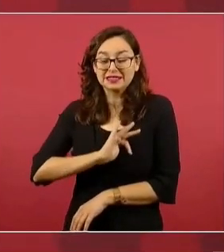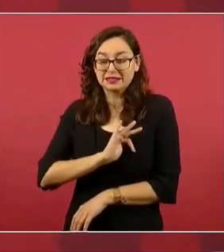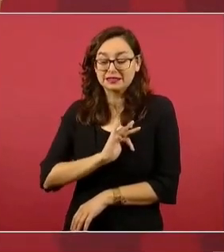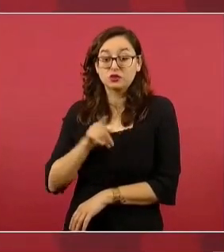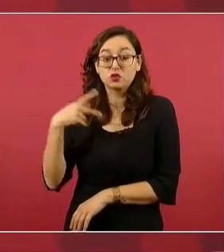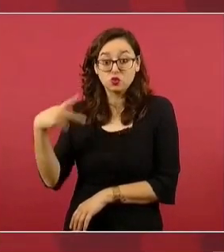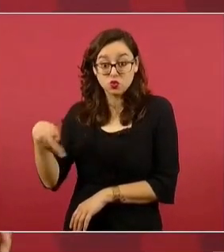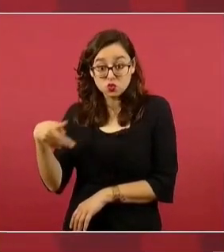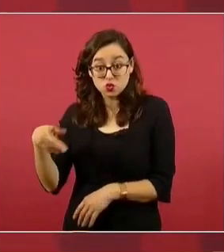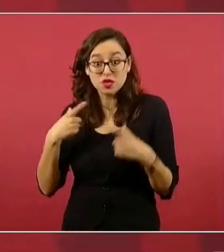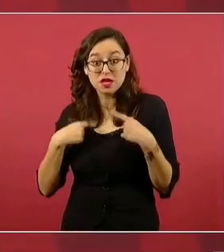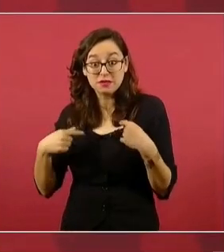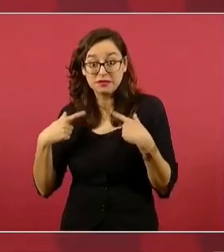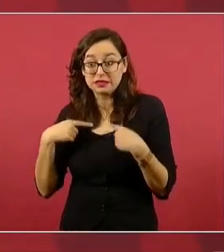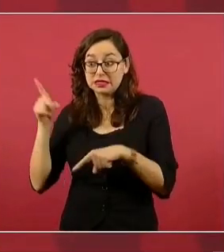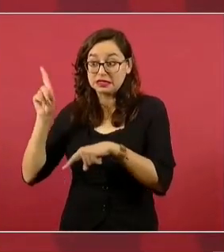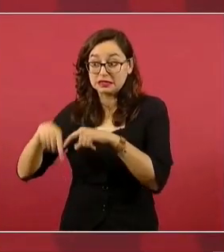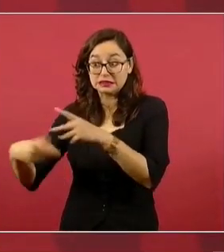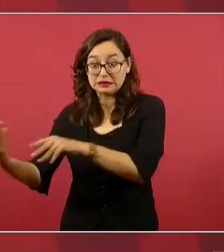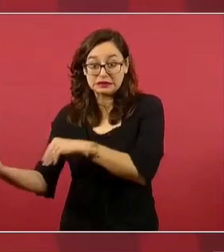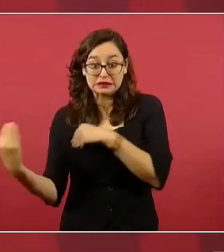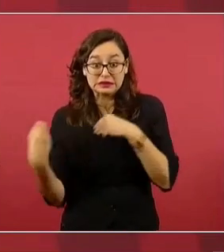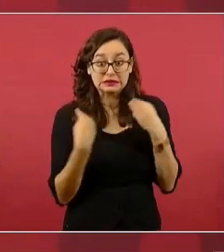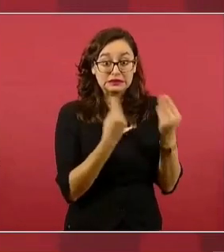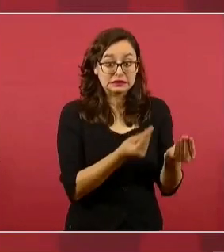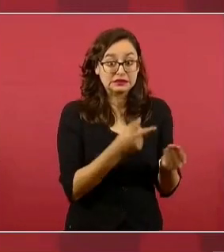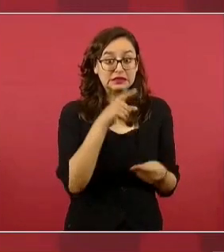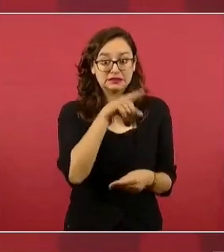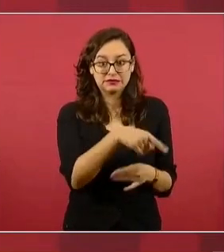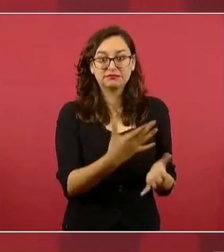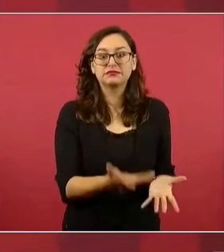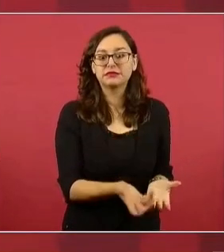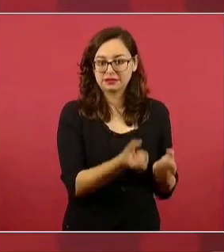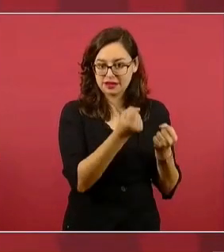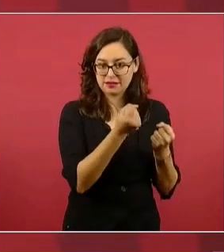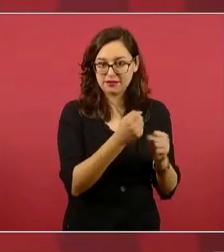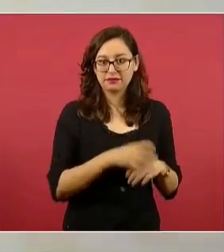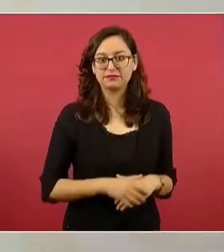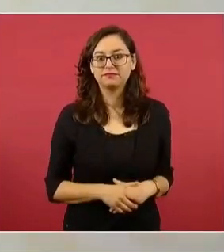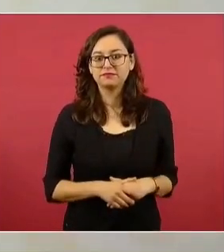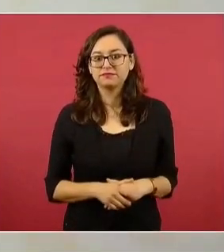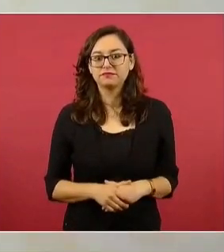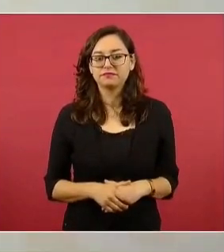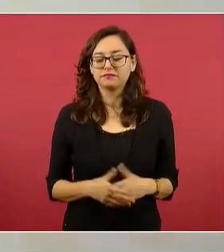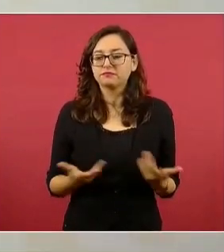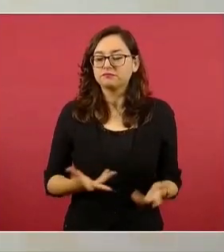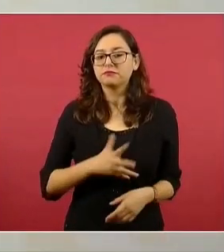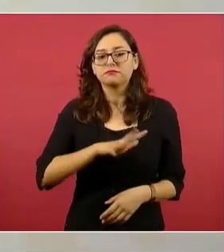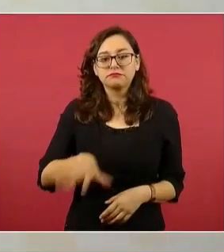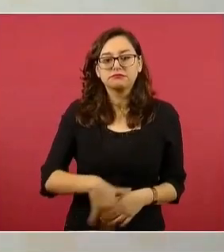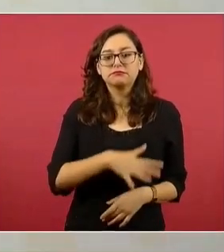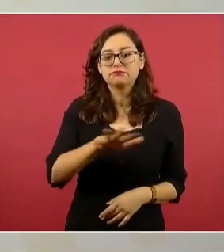buscarlo y encuentran un científico de eminencia,